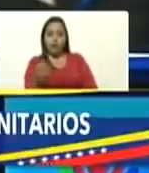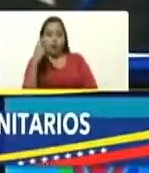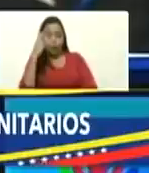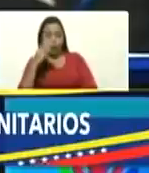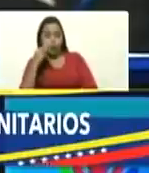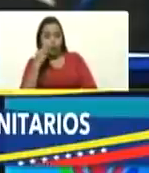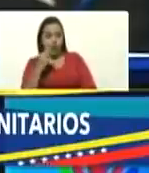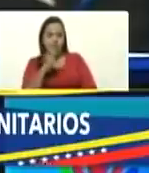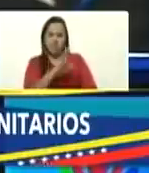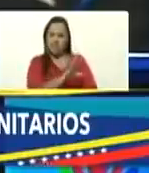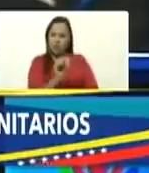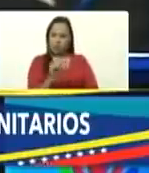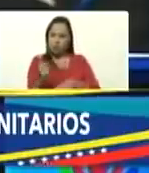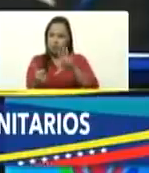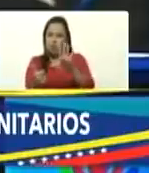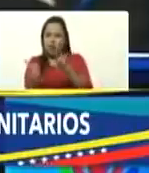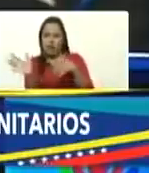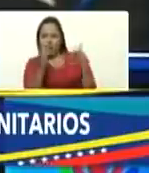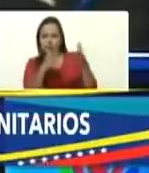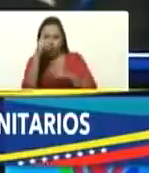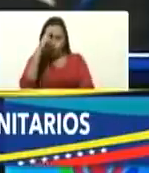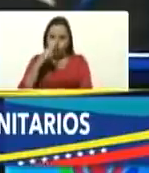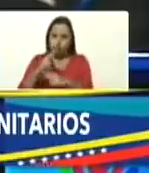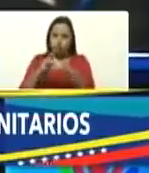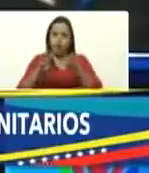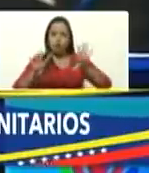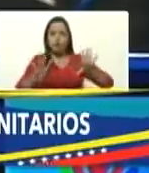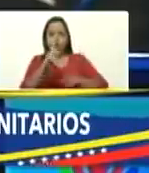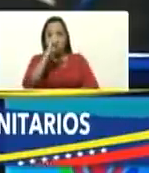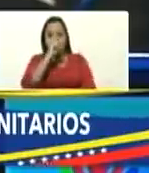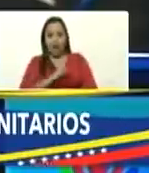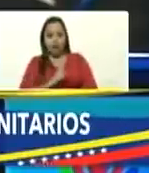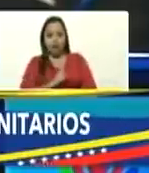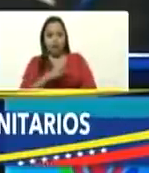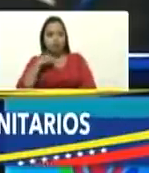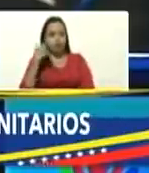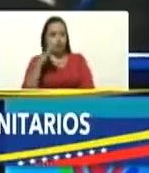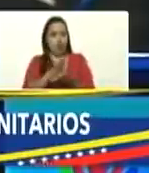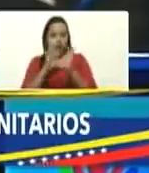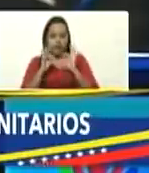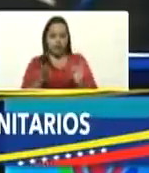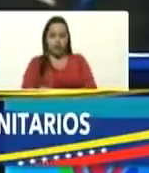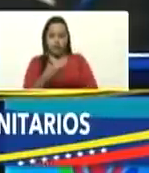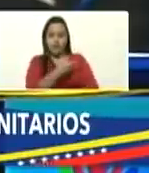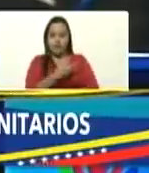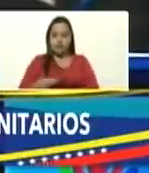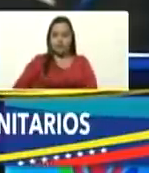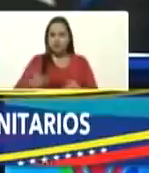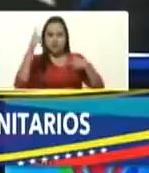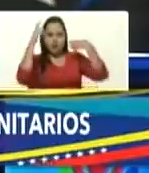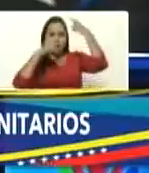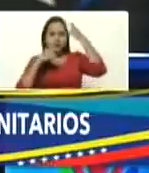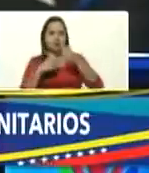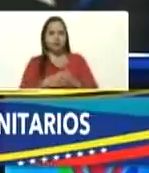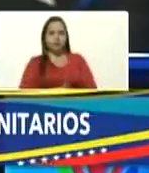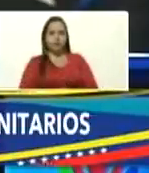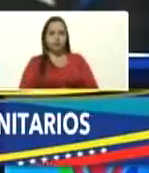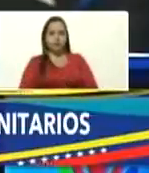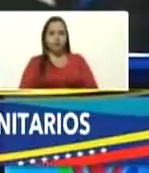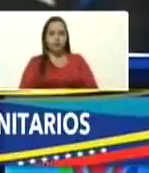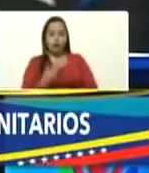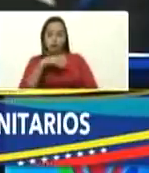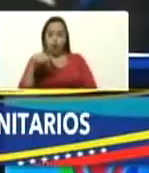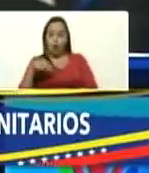marzo, en homenaje a los 9 años de la partida física de nuestro comandante Hugo Chávez, vamos a